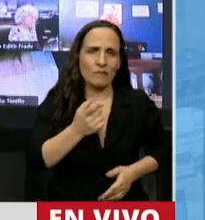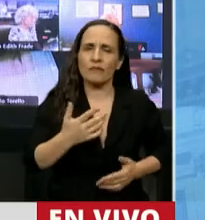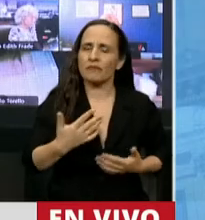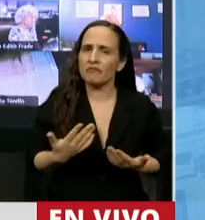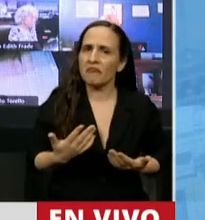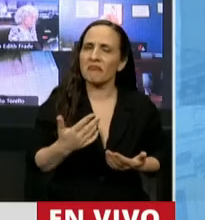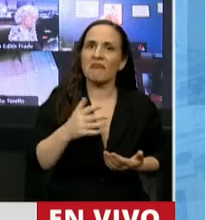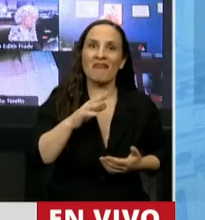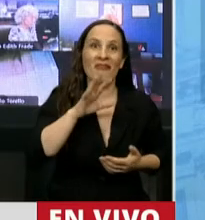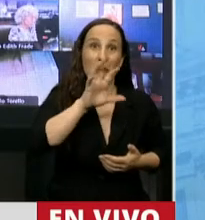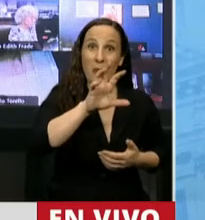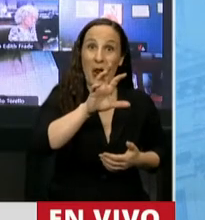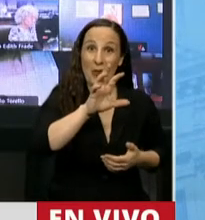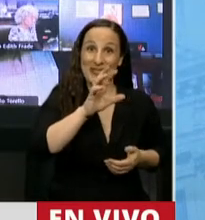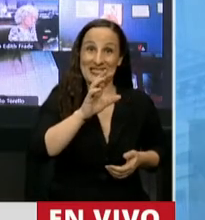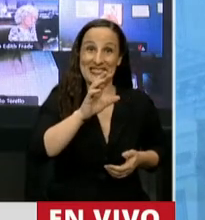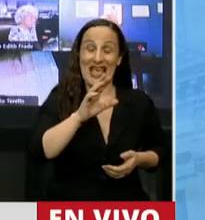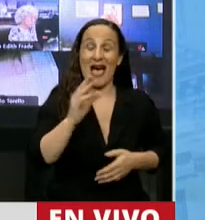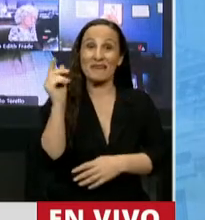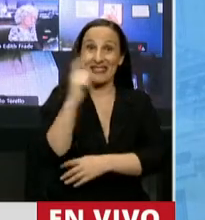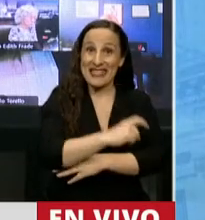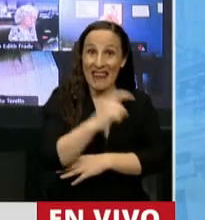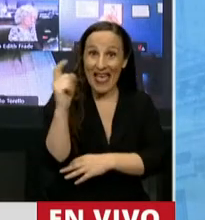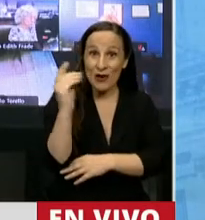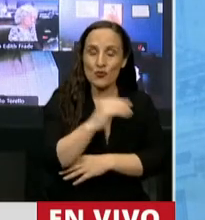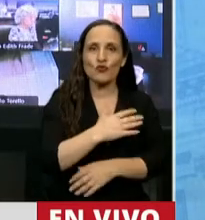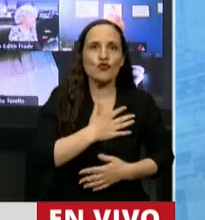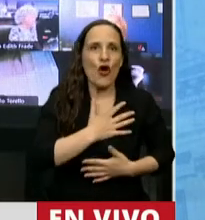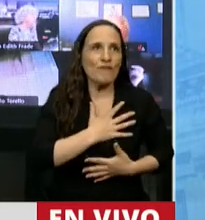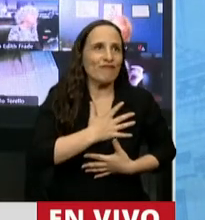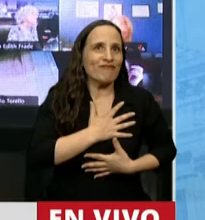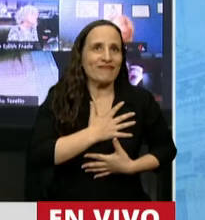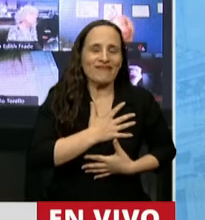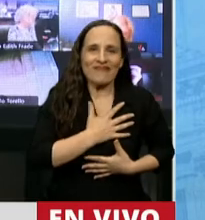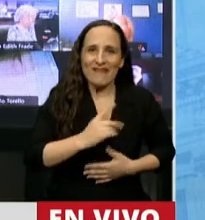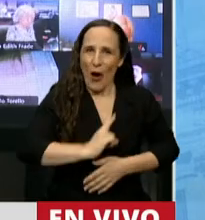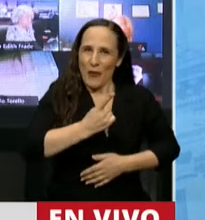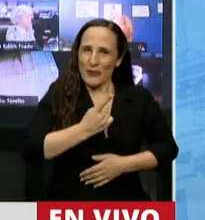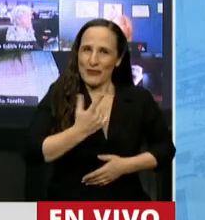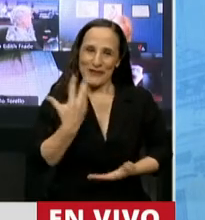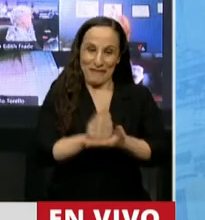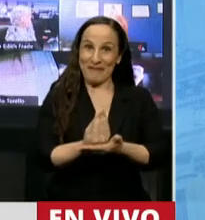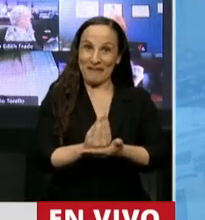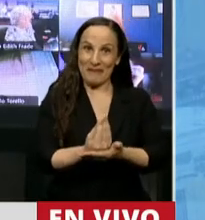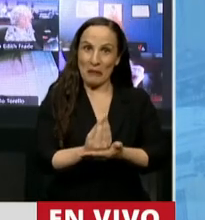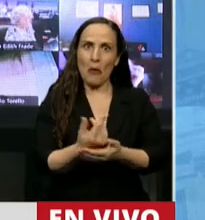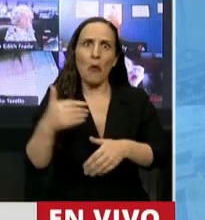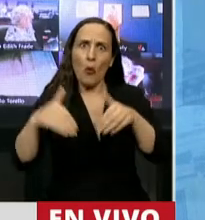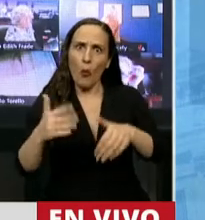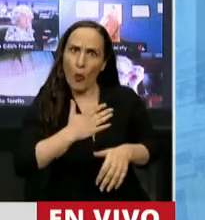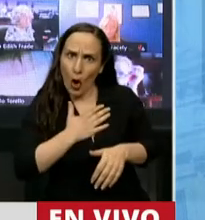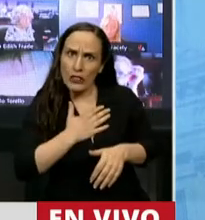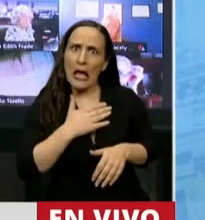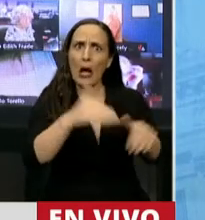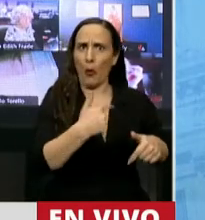los habitantes de mi provincia de Santa Cruz es un orgullo, a todos, a aquellos que me votaron y a aquellos que no me votaron.